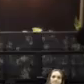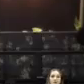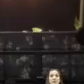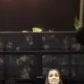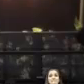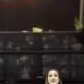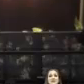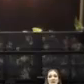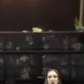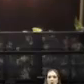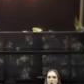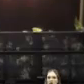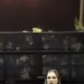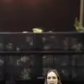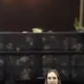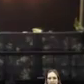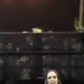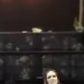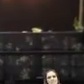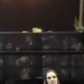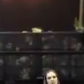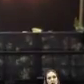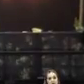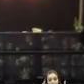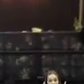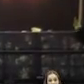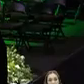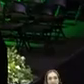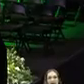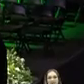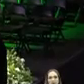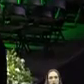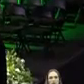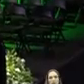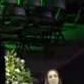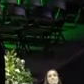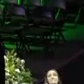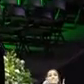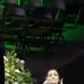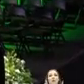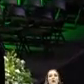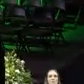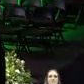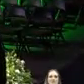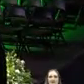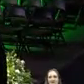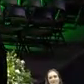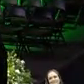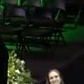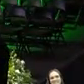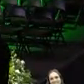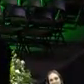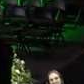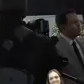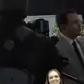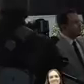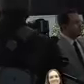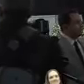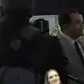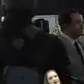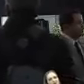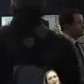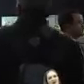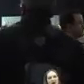las 3 de la tarde y el sepelio a las 5, pero eso sí, será de manera privada, donde solamente familiares y amigos muy